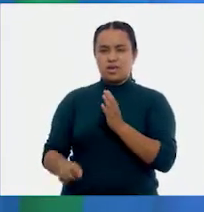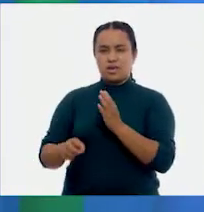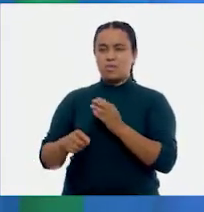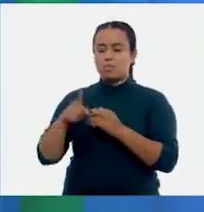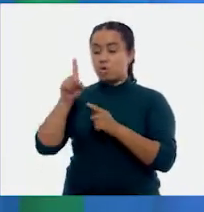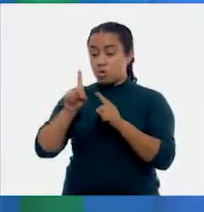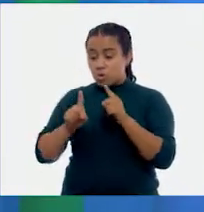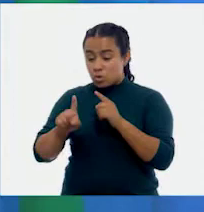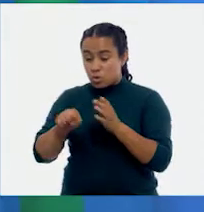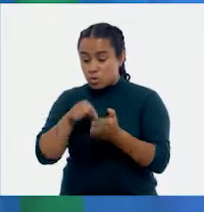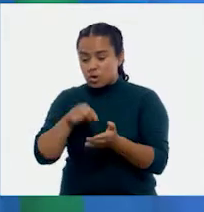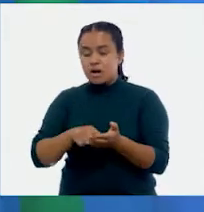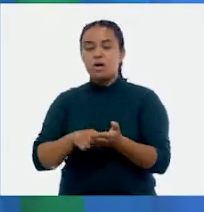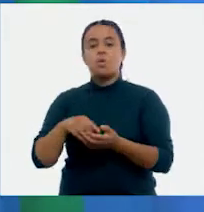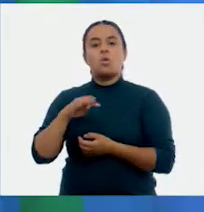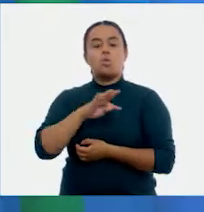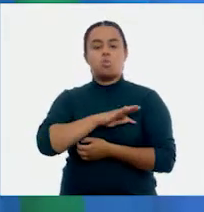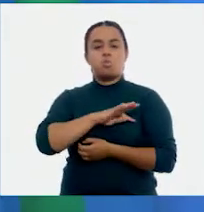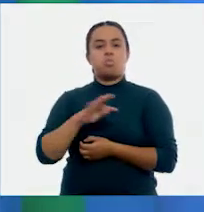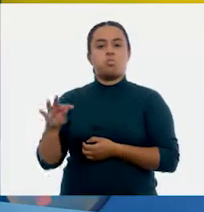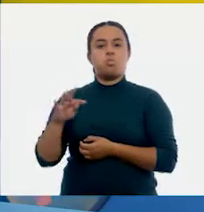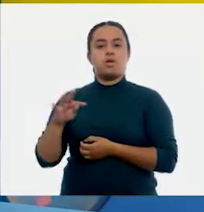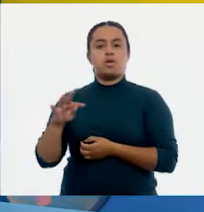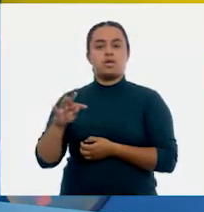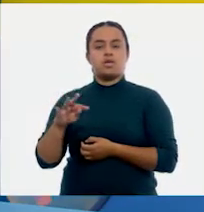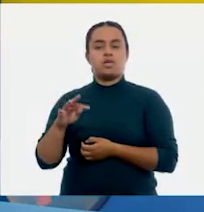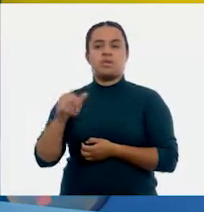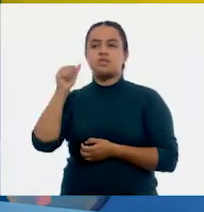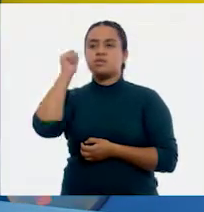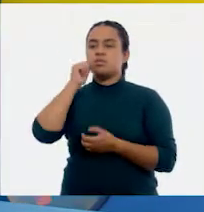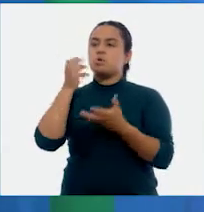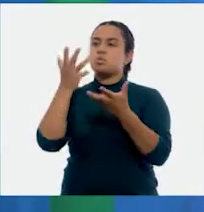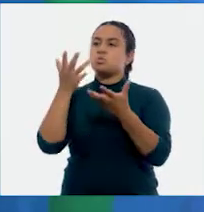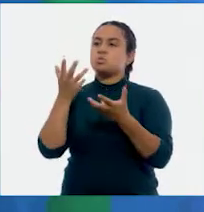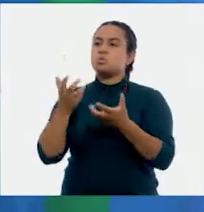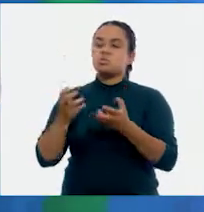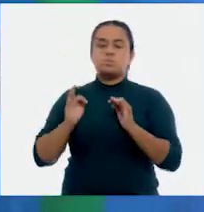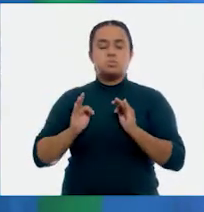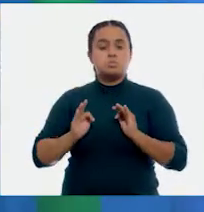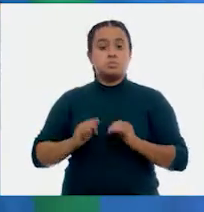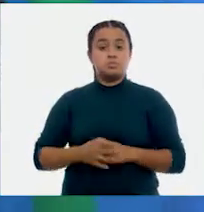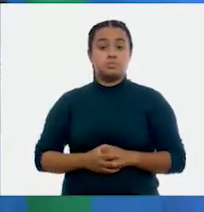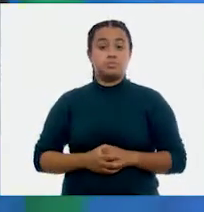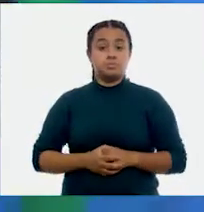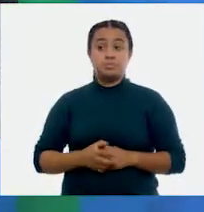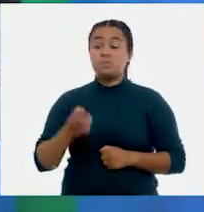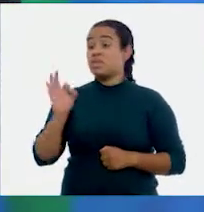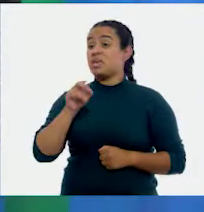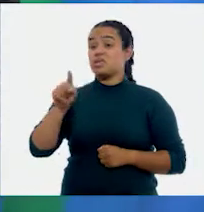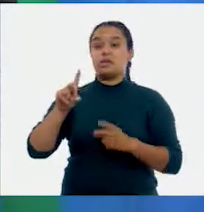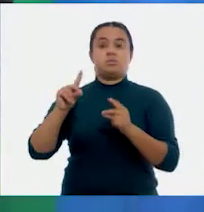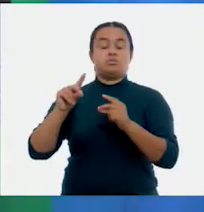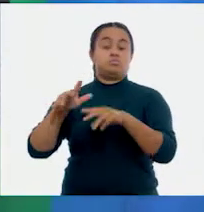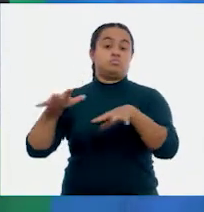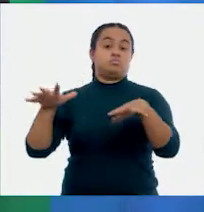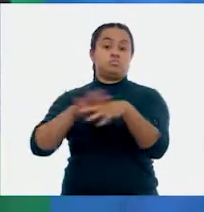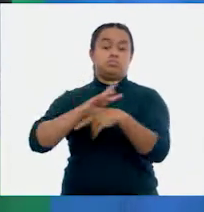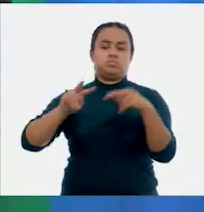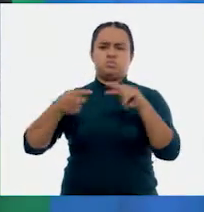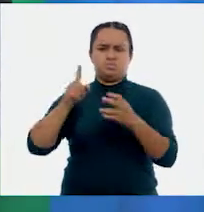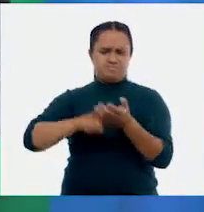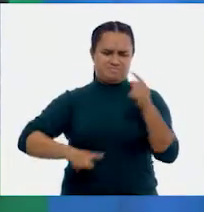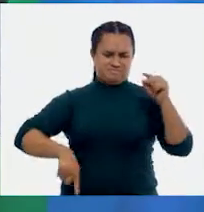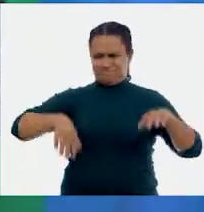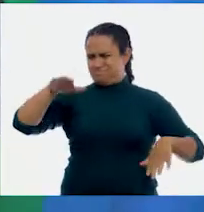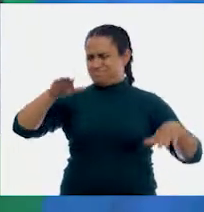zonas bajas ayuda a mantener un ambiente siempre húmedo. Y si estas condiciones cambiaran, se provocarían